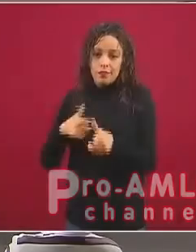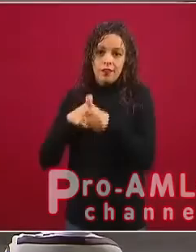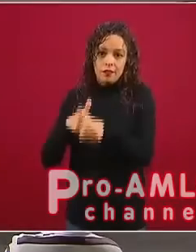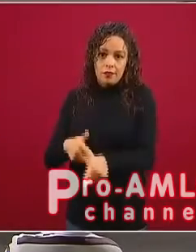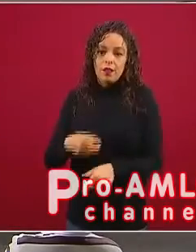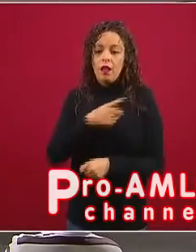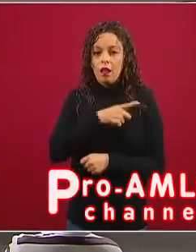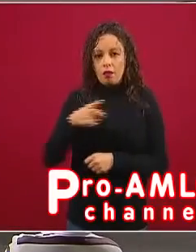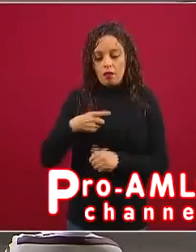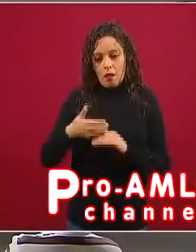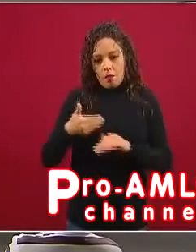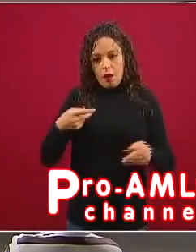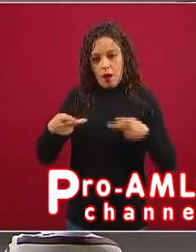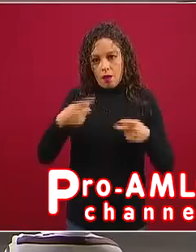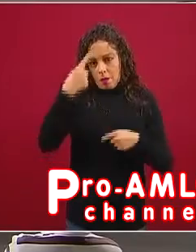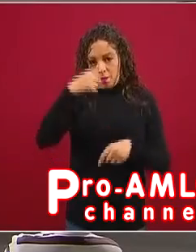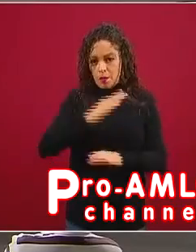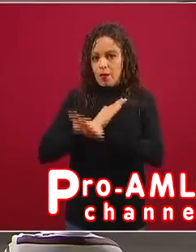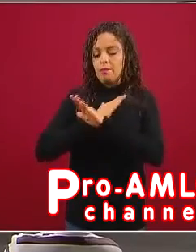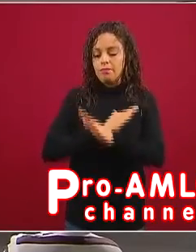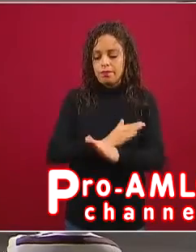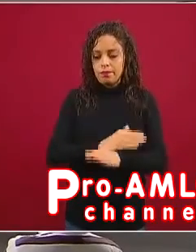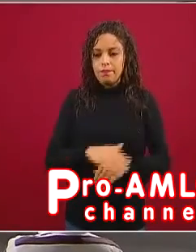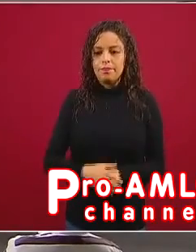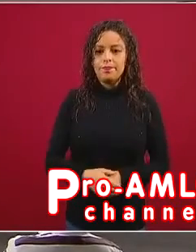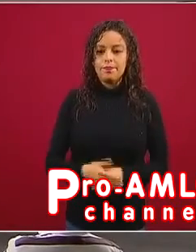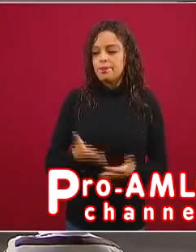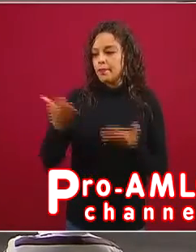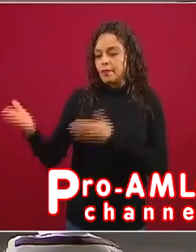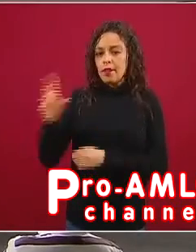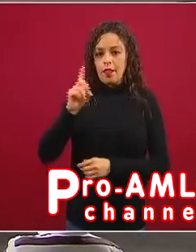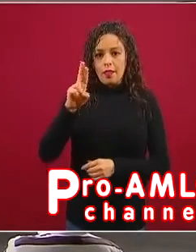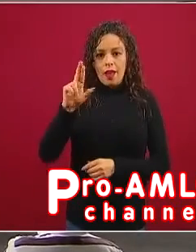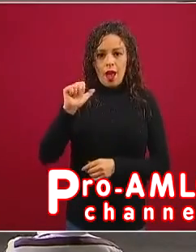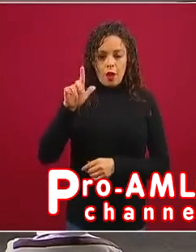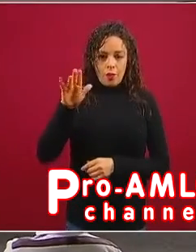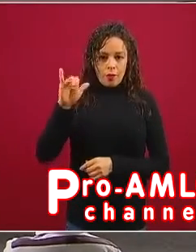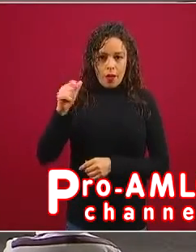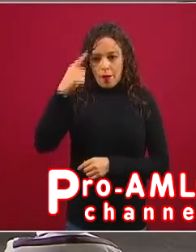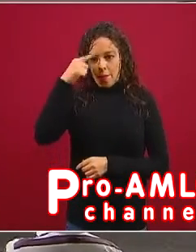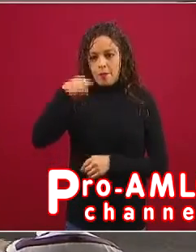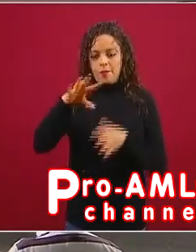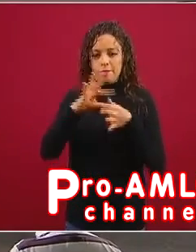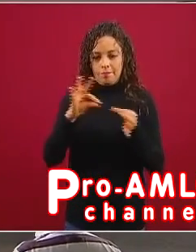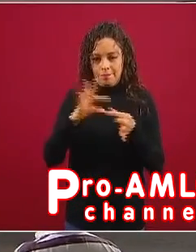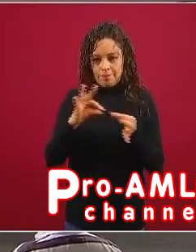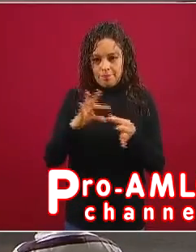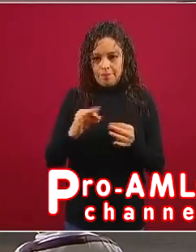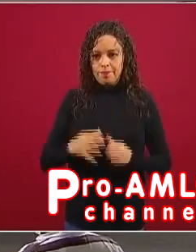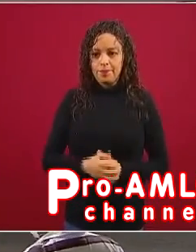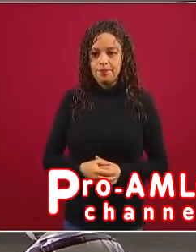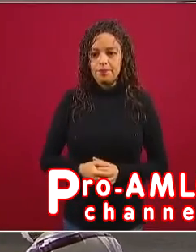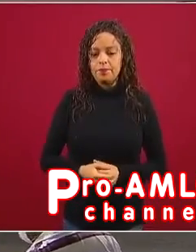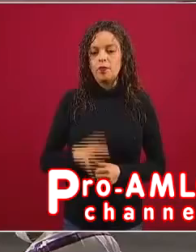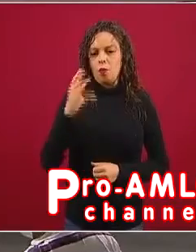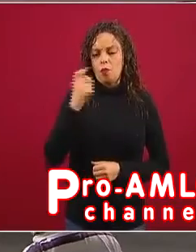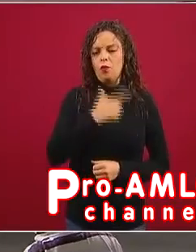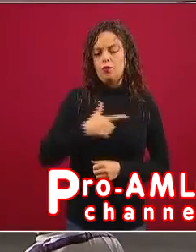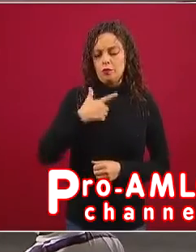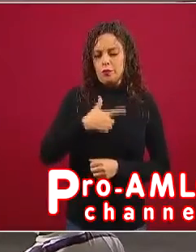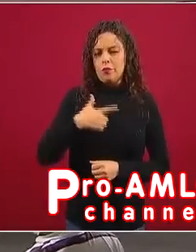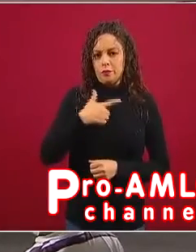Le pido ahora sí al doctor Alomía si nos lleva por el comunicado. Con mucho gusto, señor secretario.